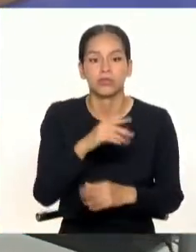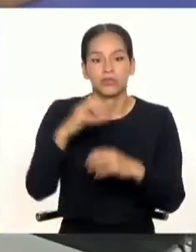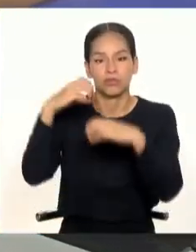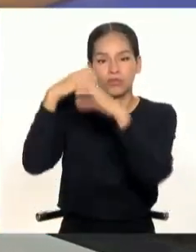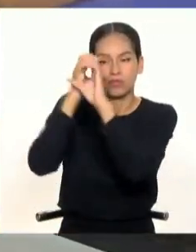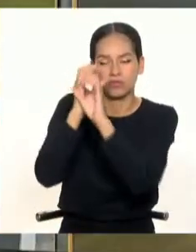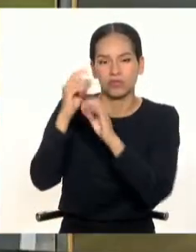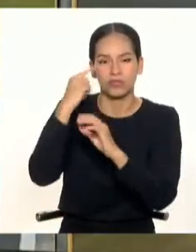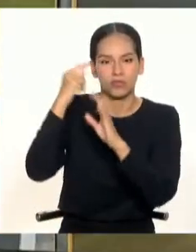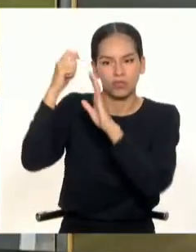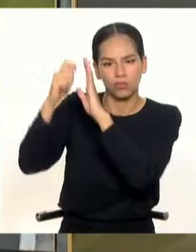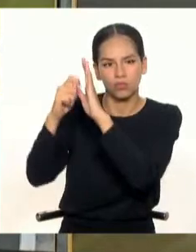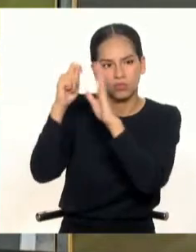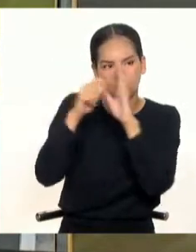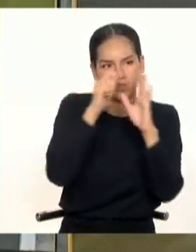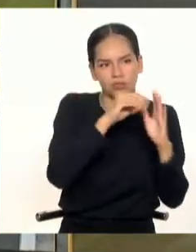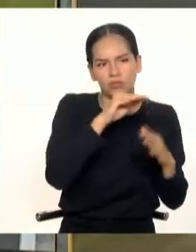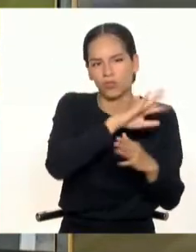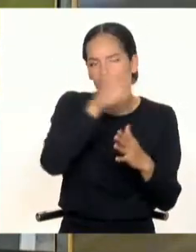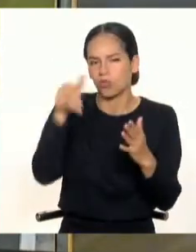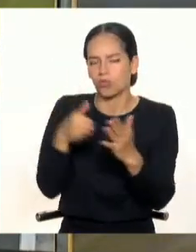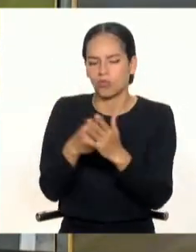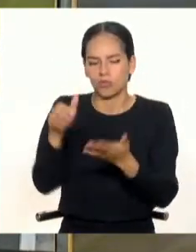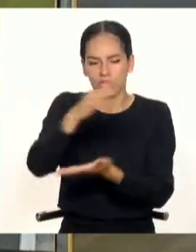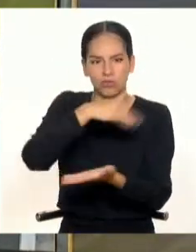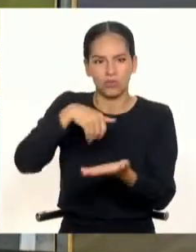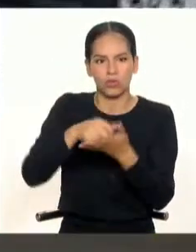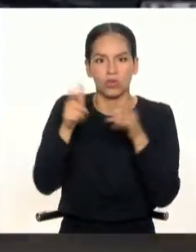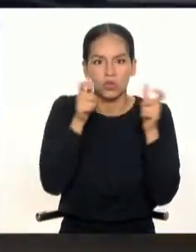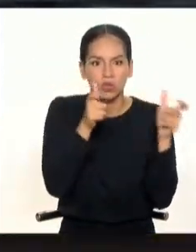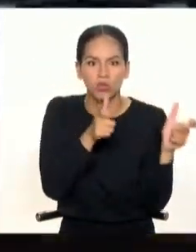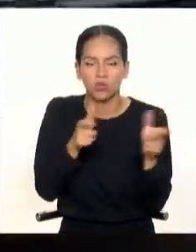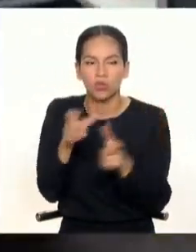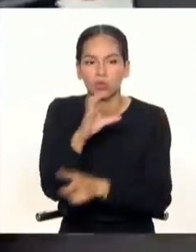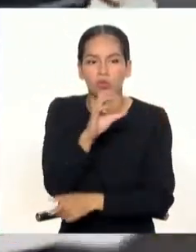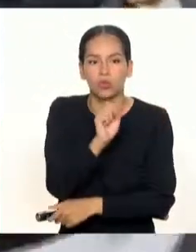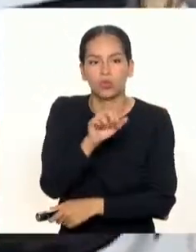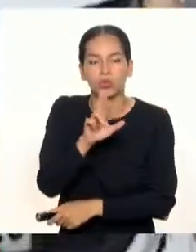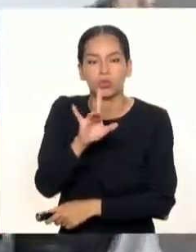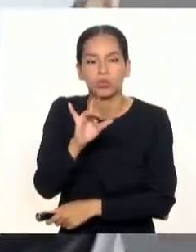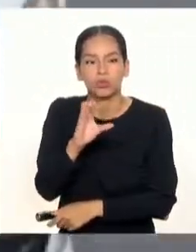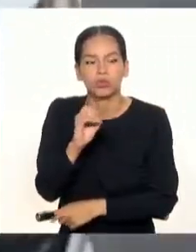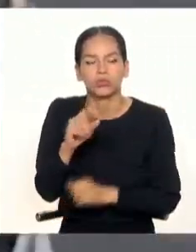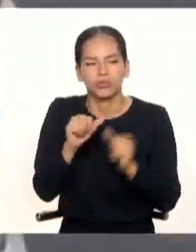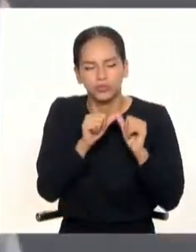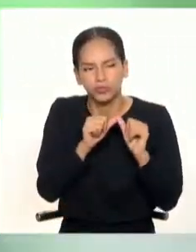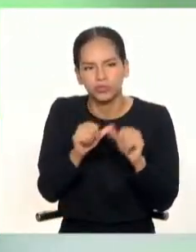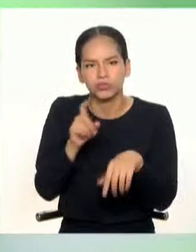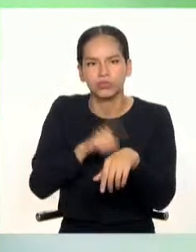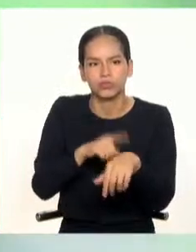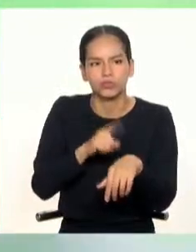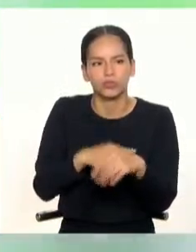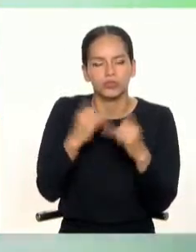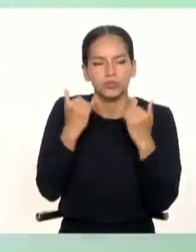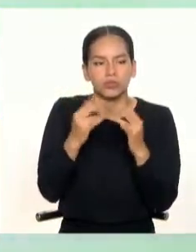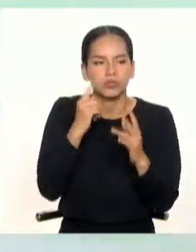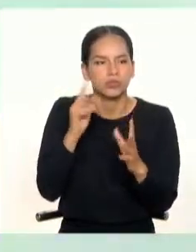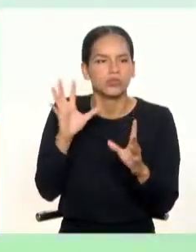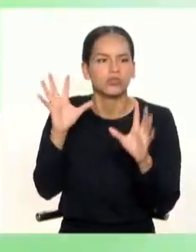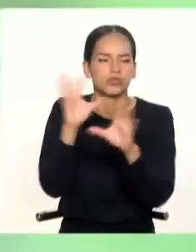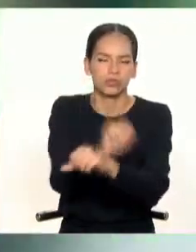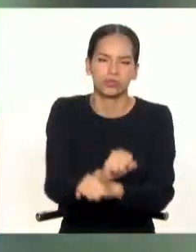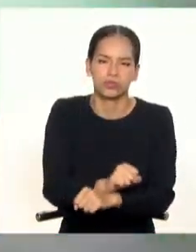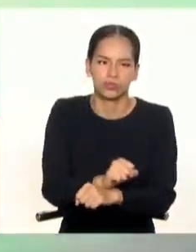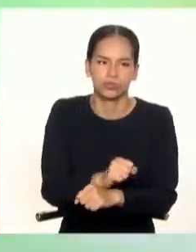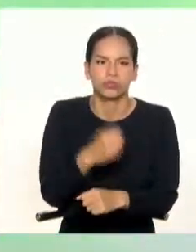de videovigilancia del Centro de Control y Operaciones de Surco hicieron un seguimiento en tiempo real para lograr capturar